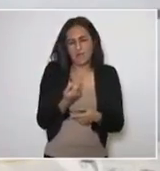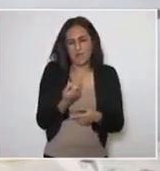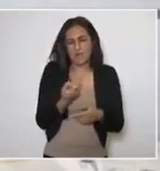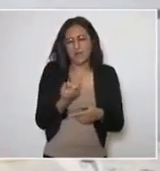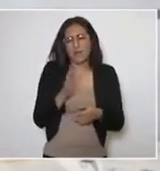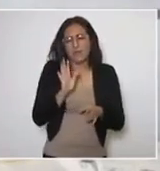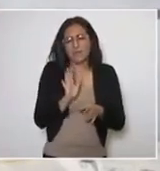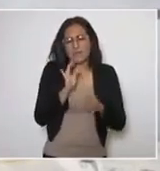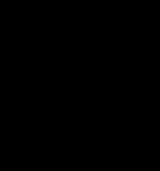morbilidad